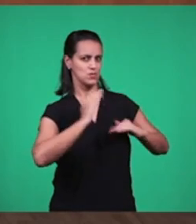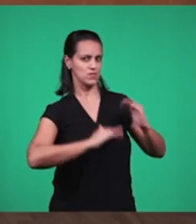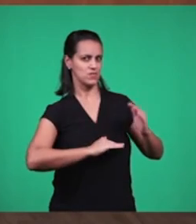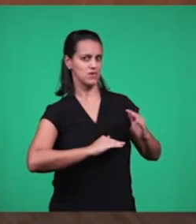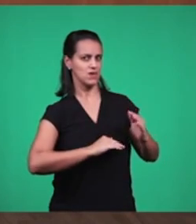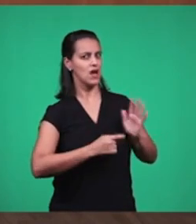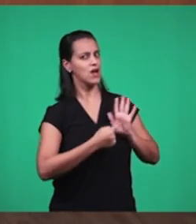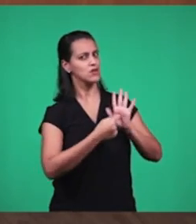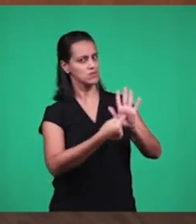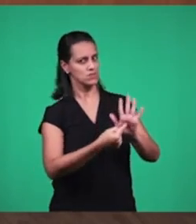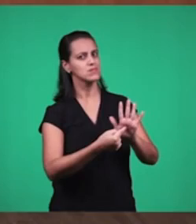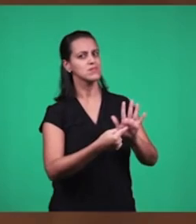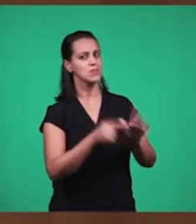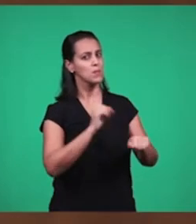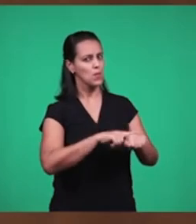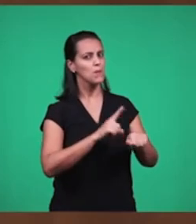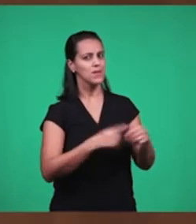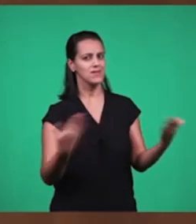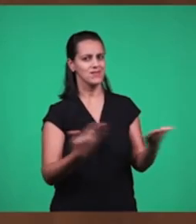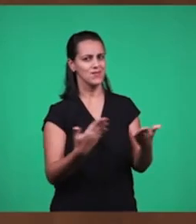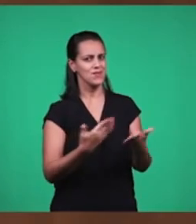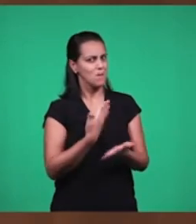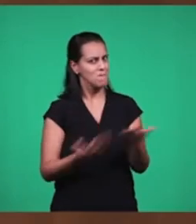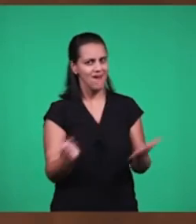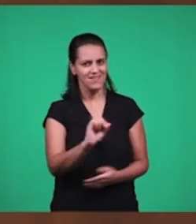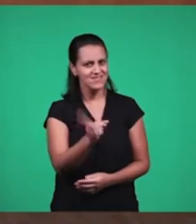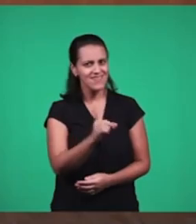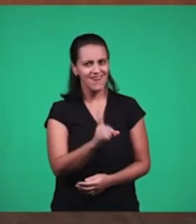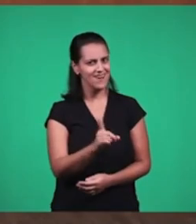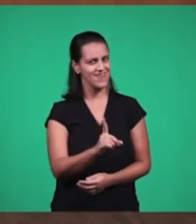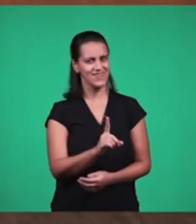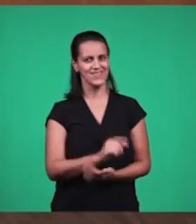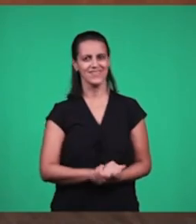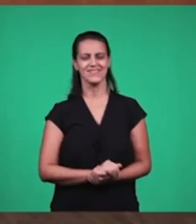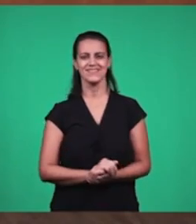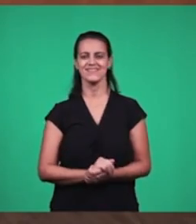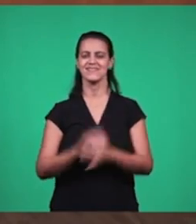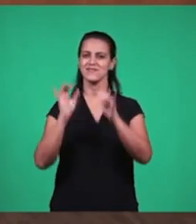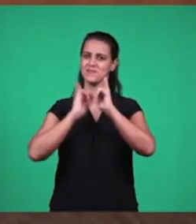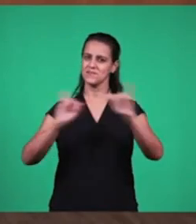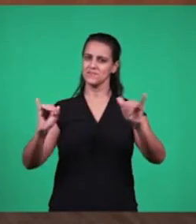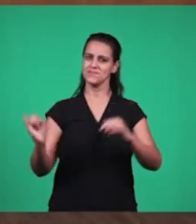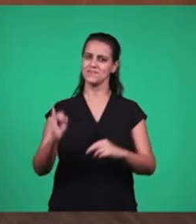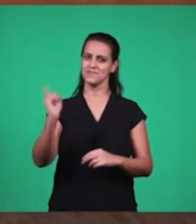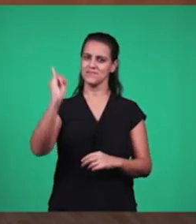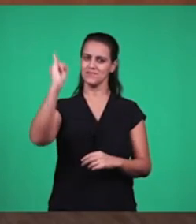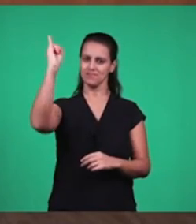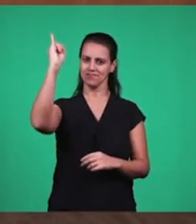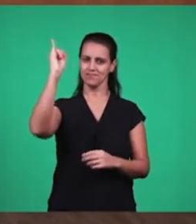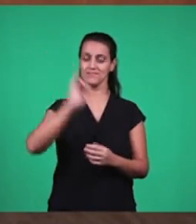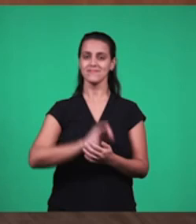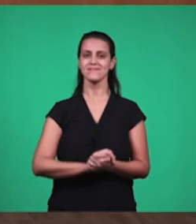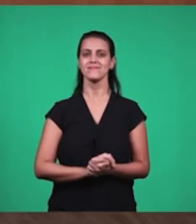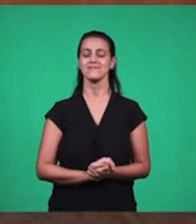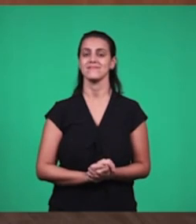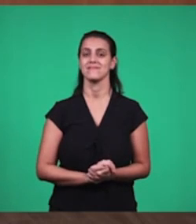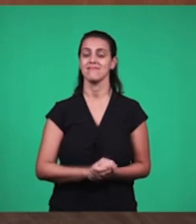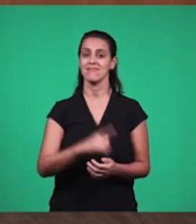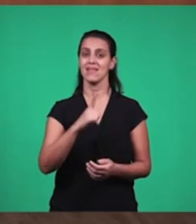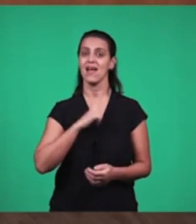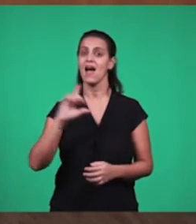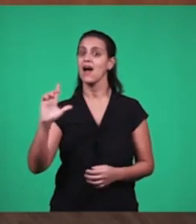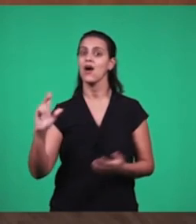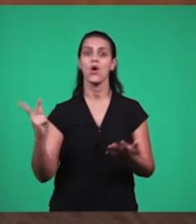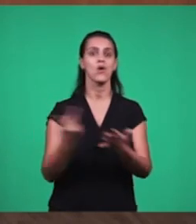tips imperdibles para lo que estamos viviendo. Usted no puede perderse. Quiero dar también un aviso importante. Tenemos un evento